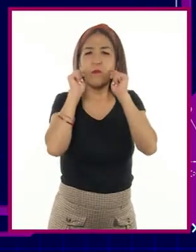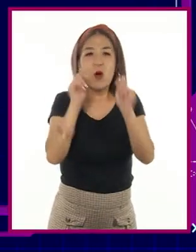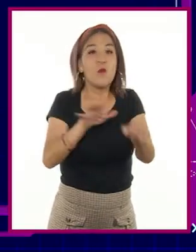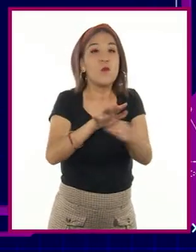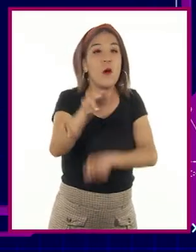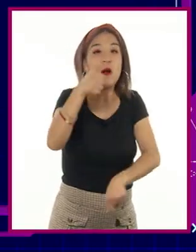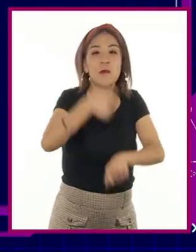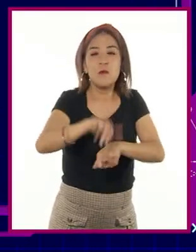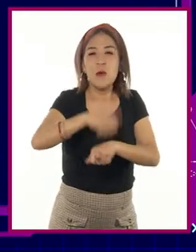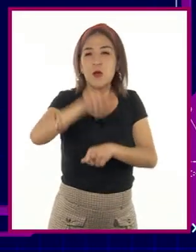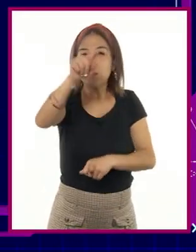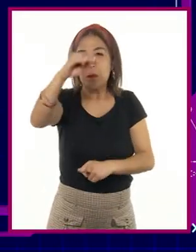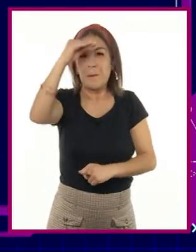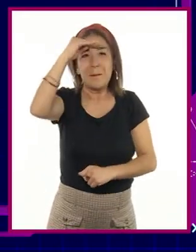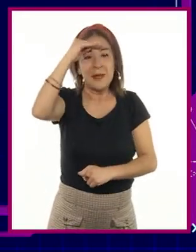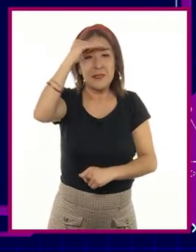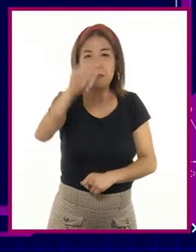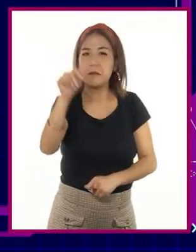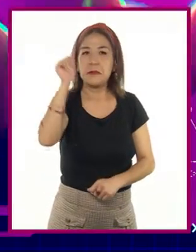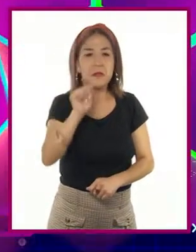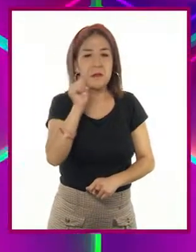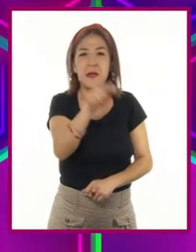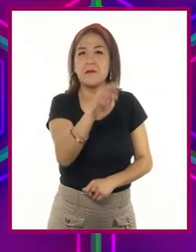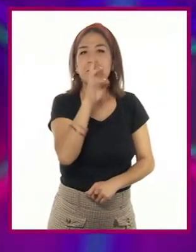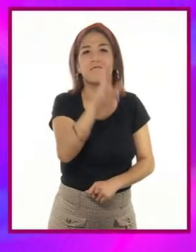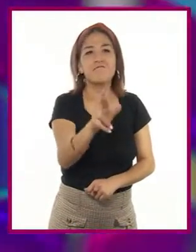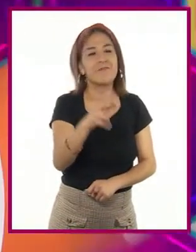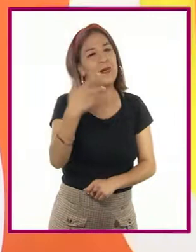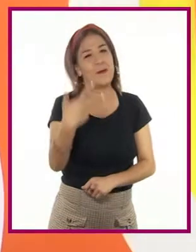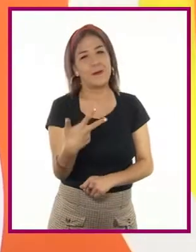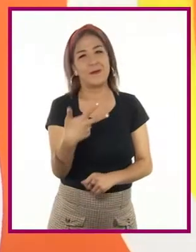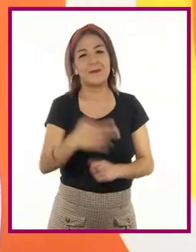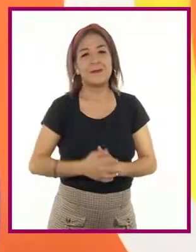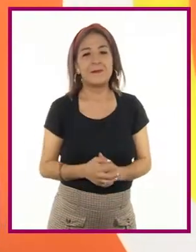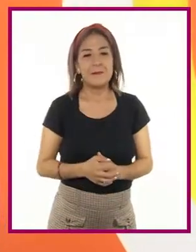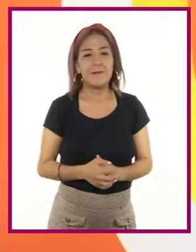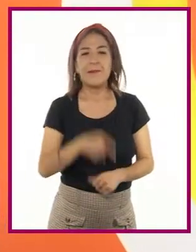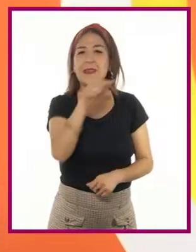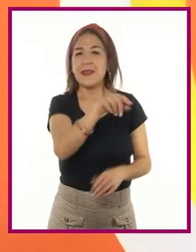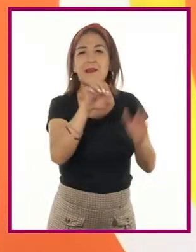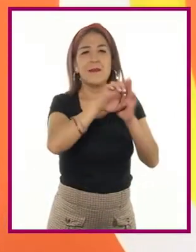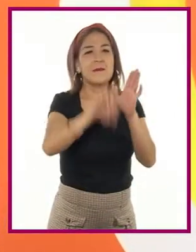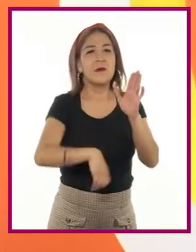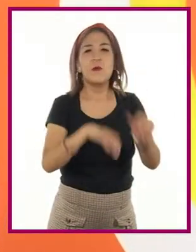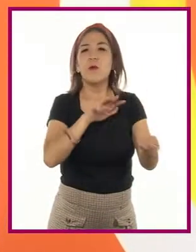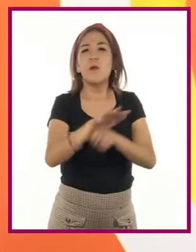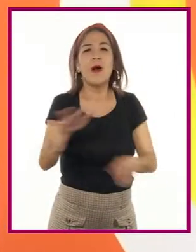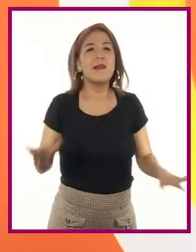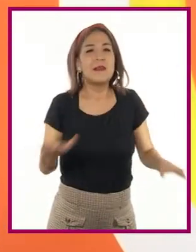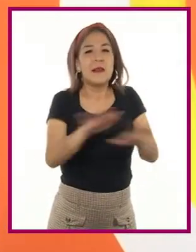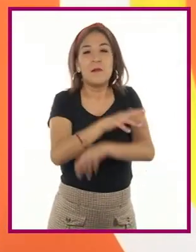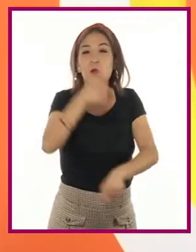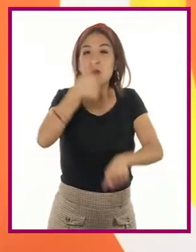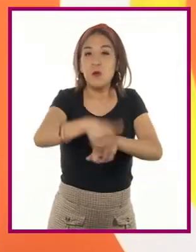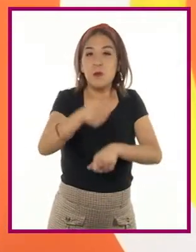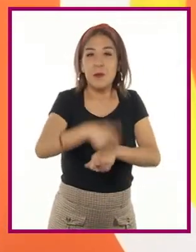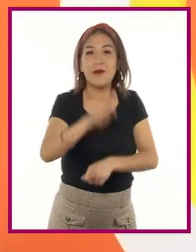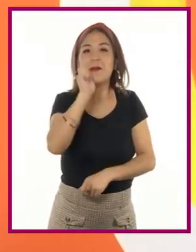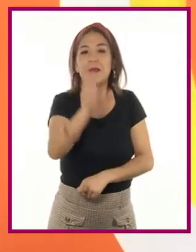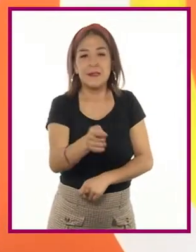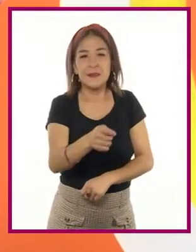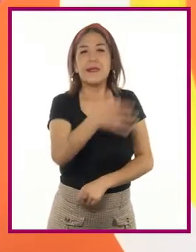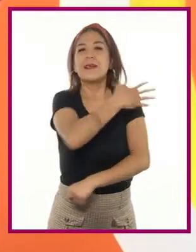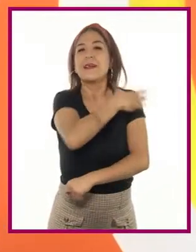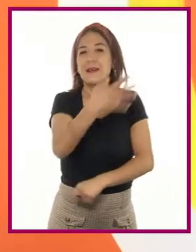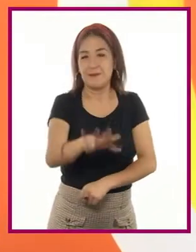número se haya pensado siempre resultará 8 en este ejemplo la variable nuevamente representa a un número